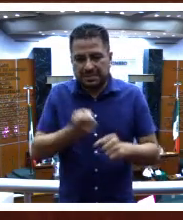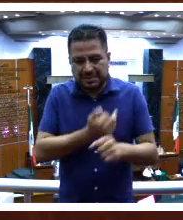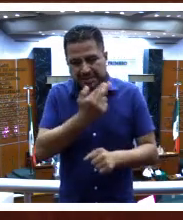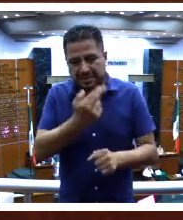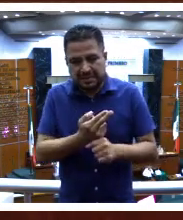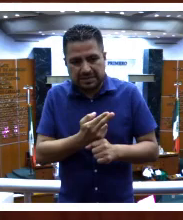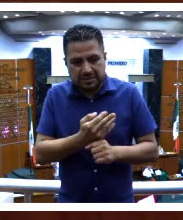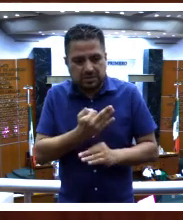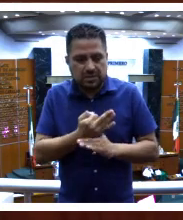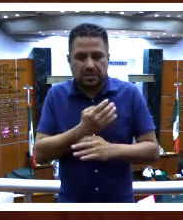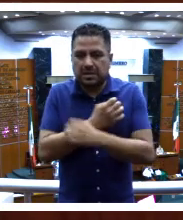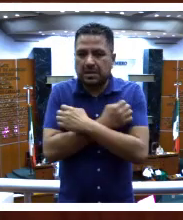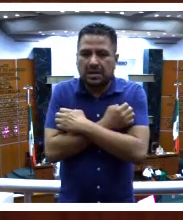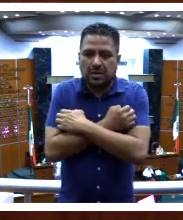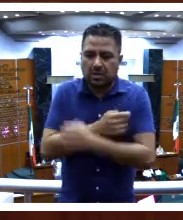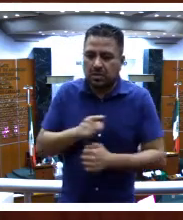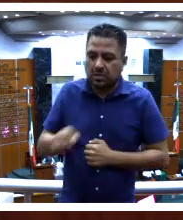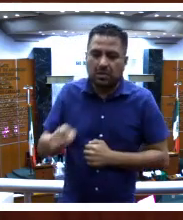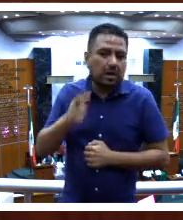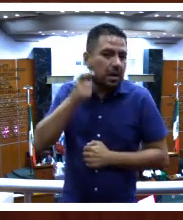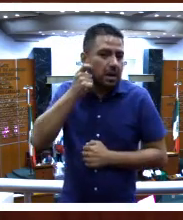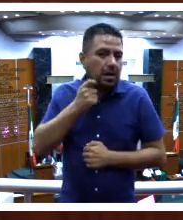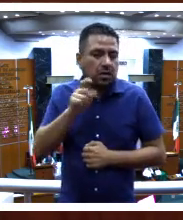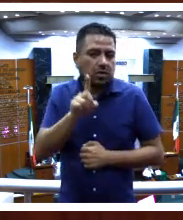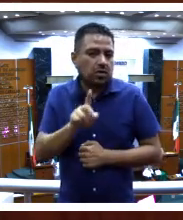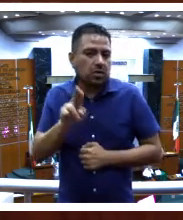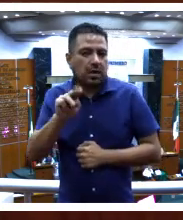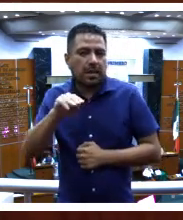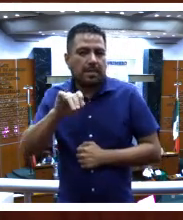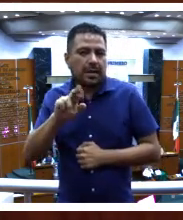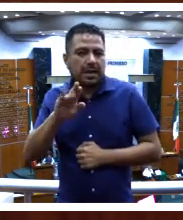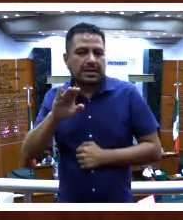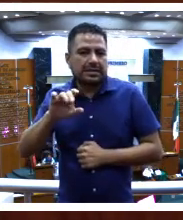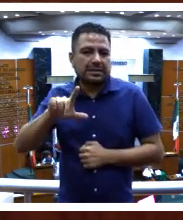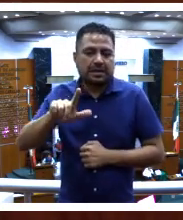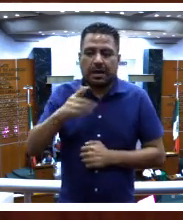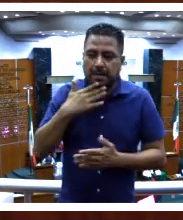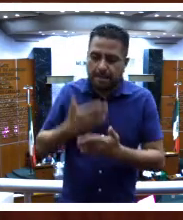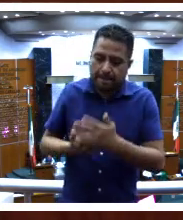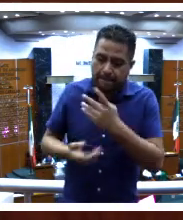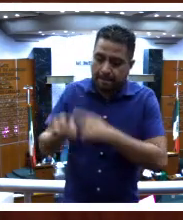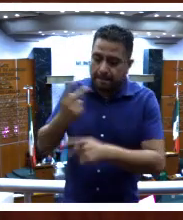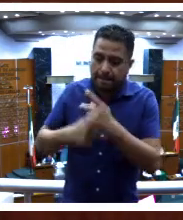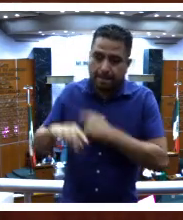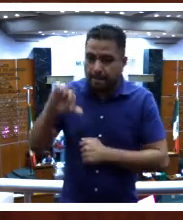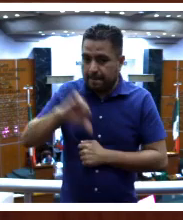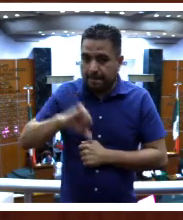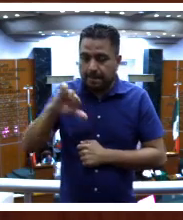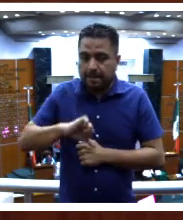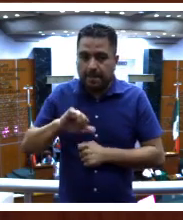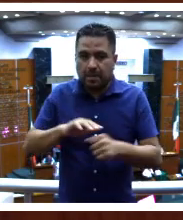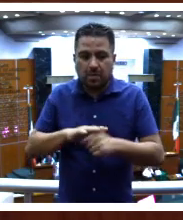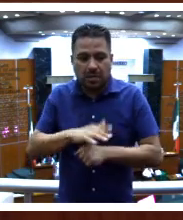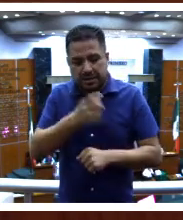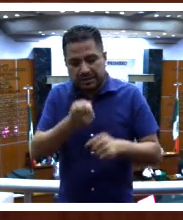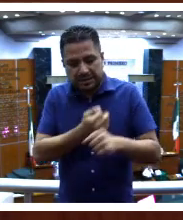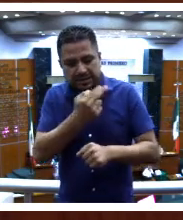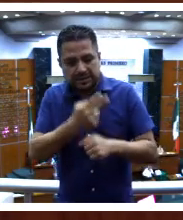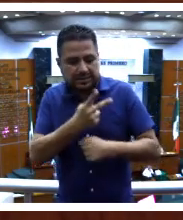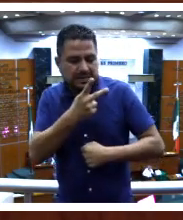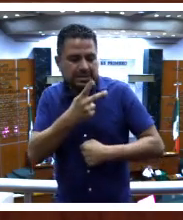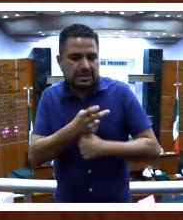Secretario de Educación Guerrero, doctor Marcial Rodríguez Aldaña, bienvenido. Bienvenidos los